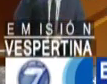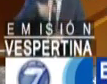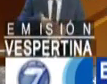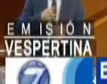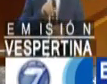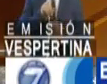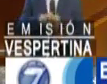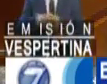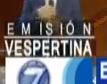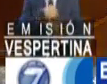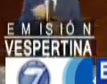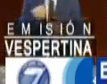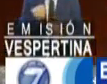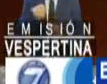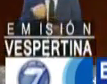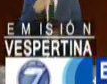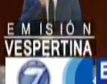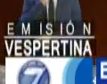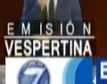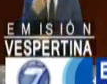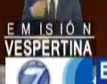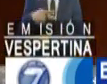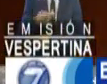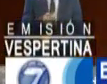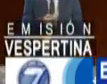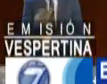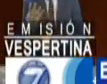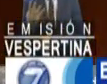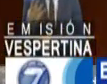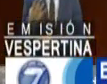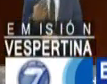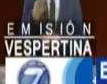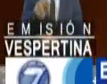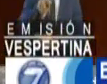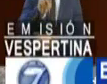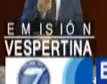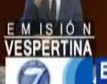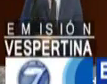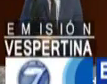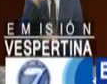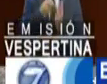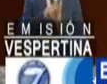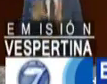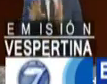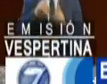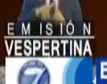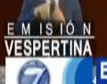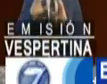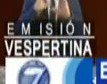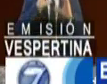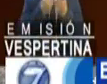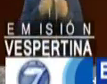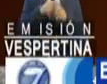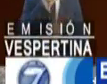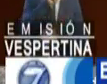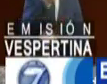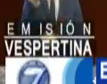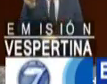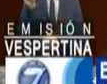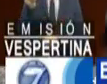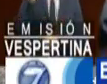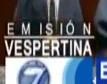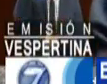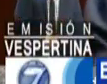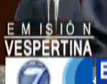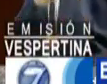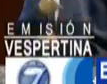la Cámara de Senadores, señores de los distintos medios de comunicación social, hermanos